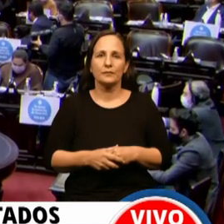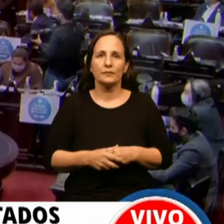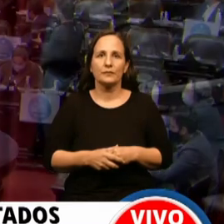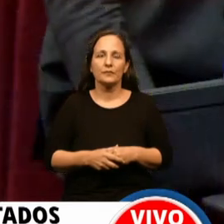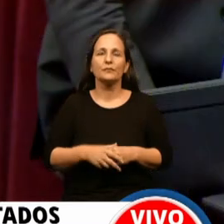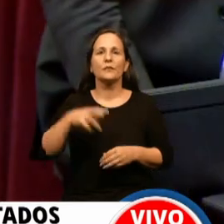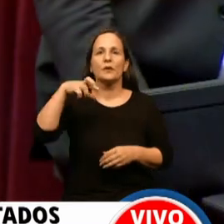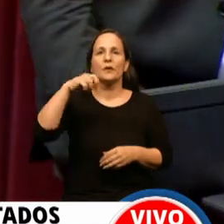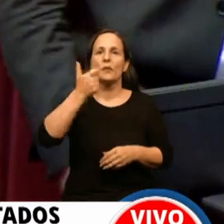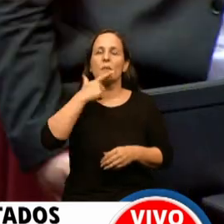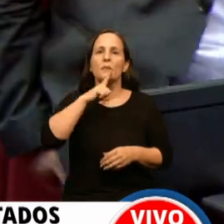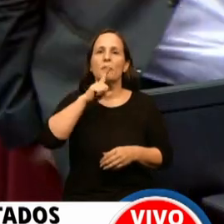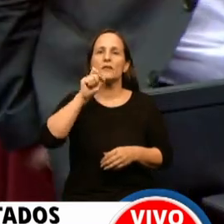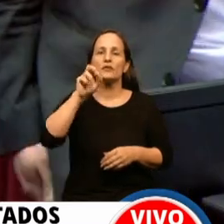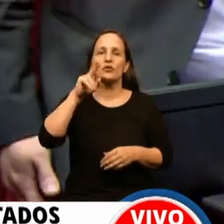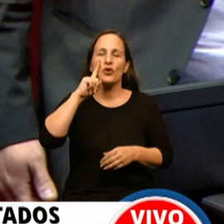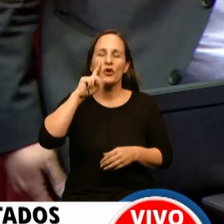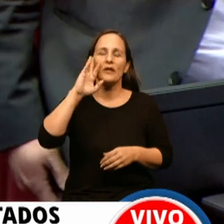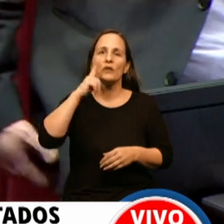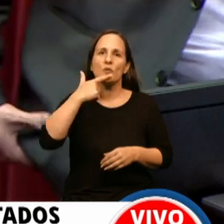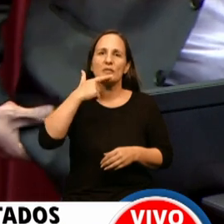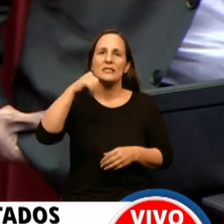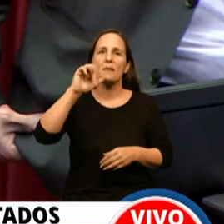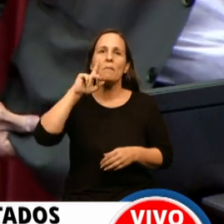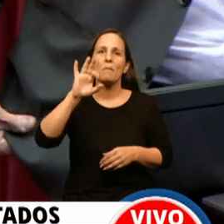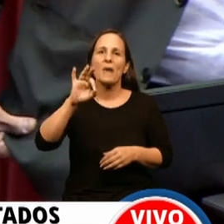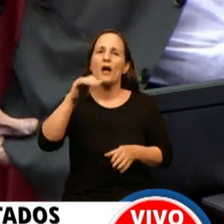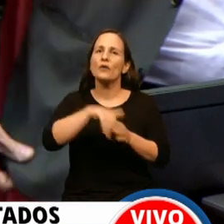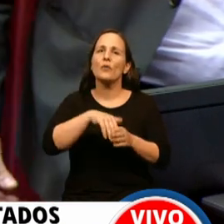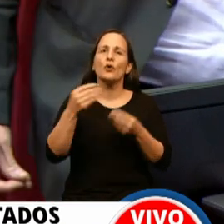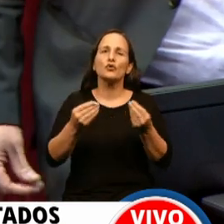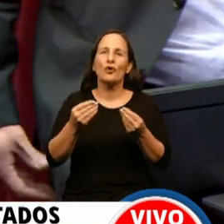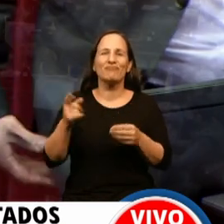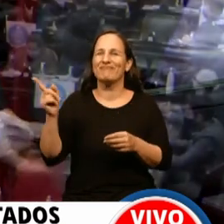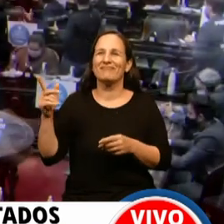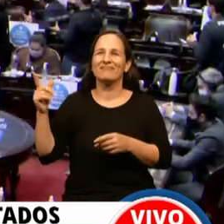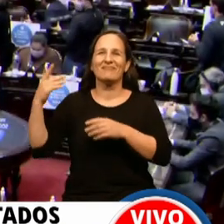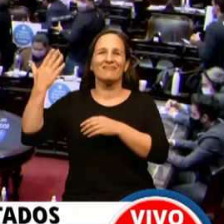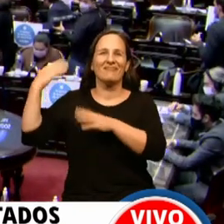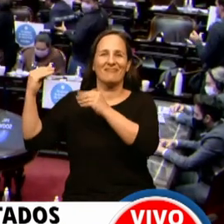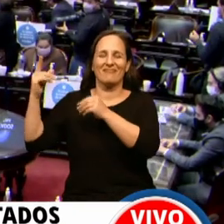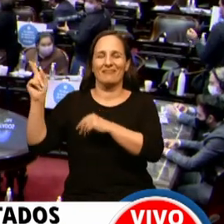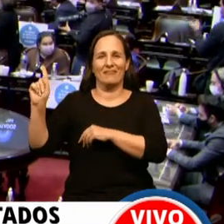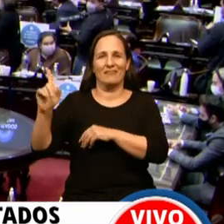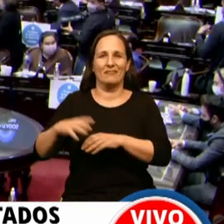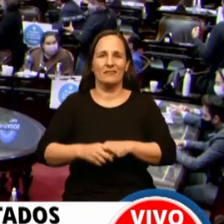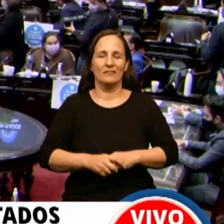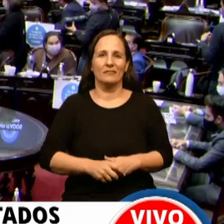pastor y luís mario para indicar el sentido de su voto no haga comentarios a entrar